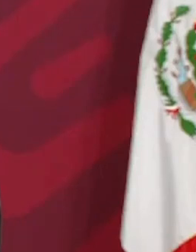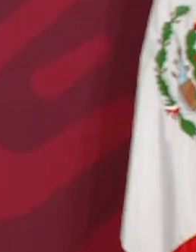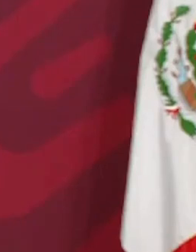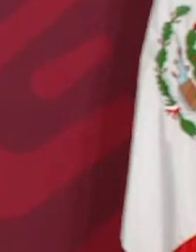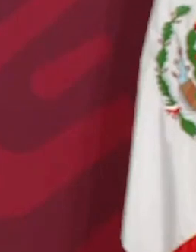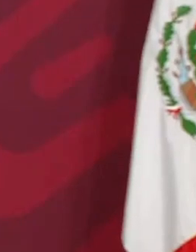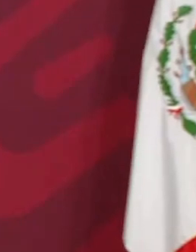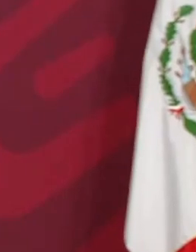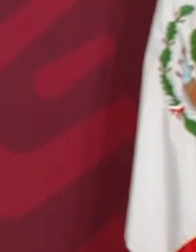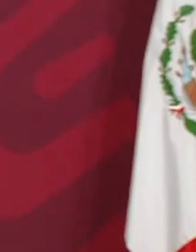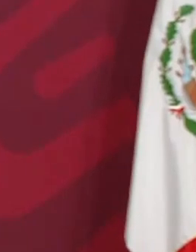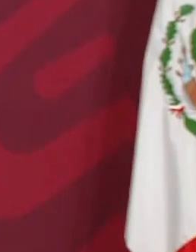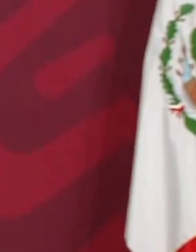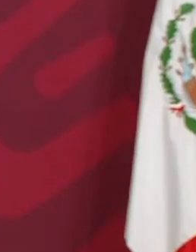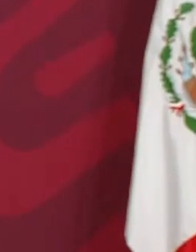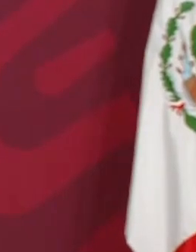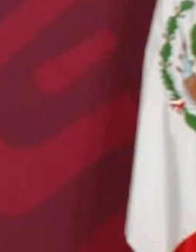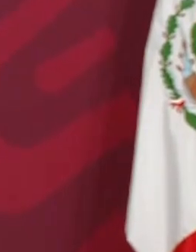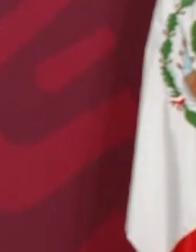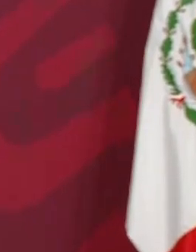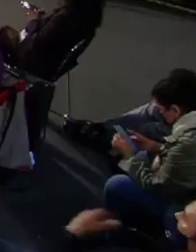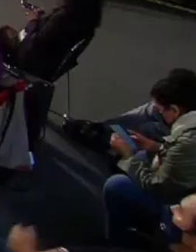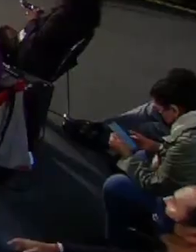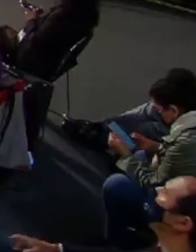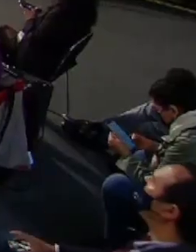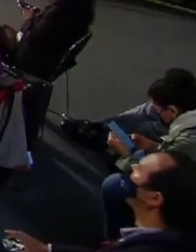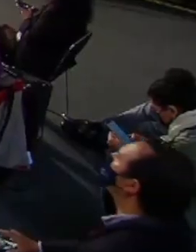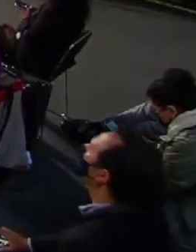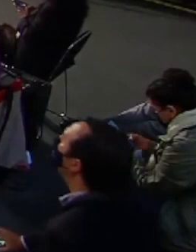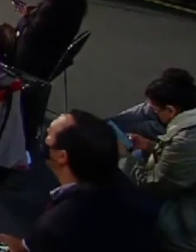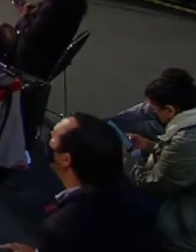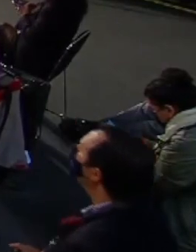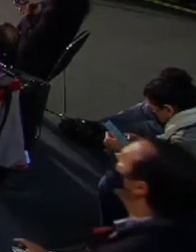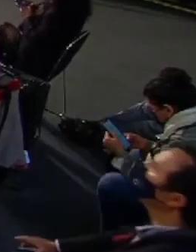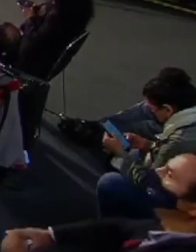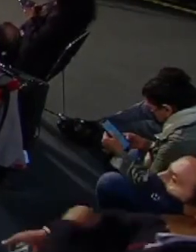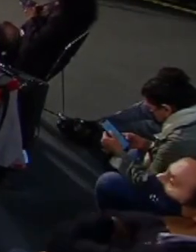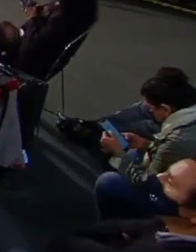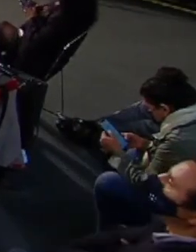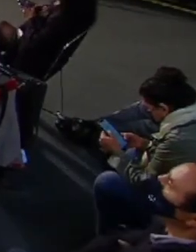O sea, el Poder Judicial, en vez de ser autónomo,